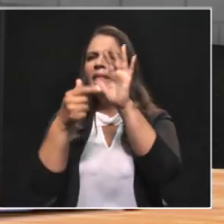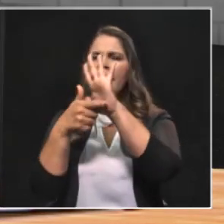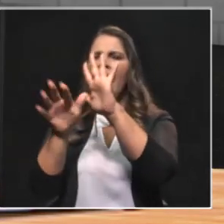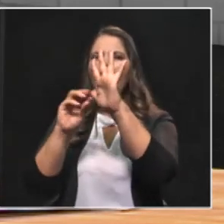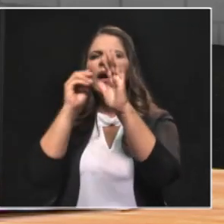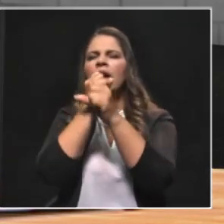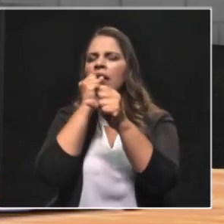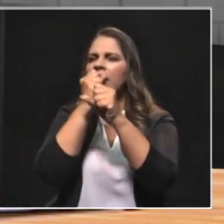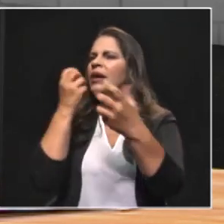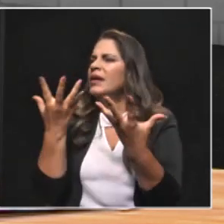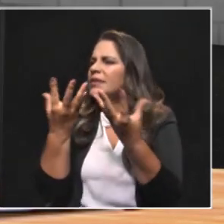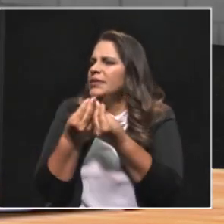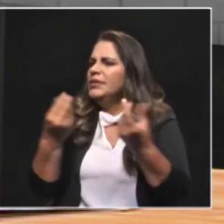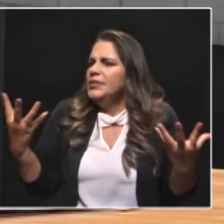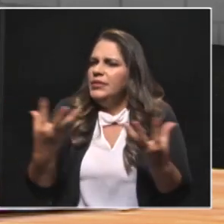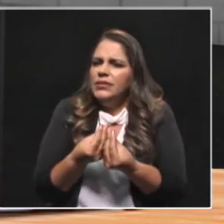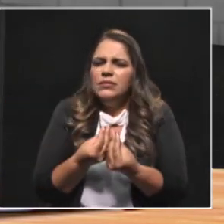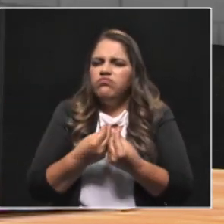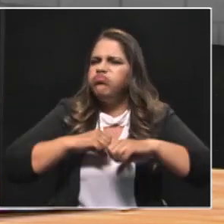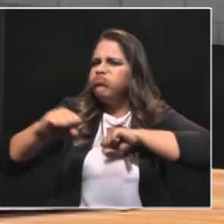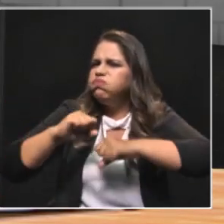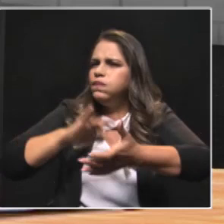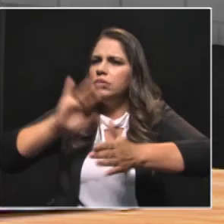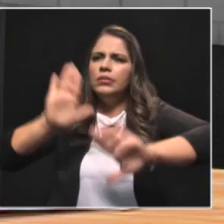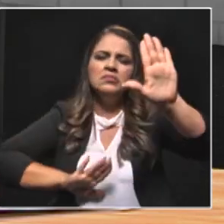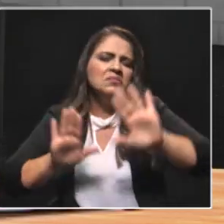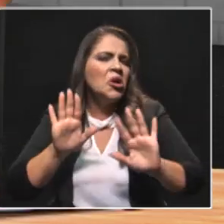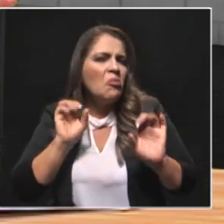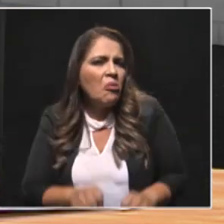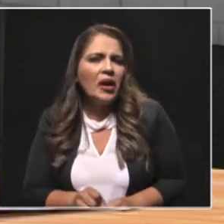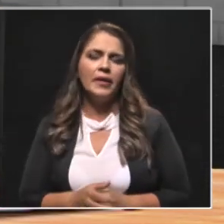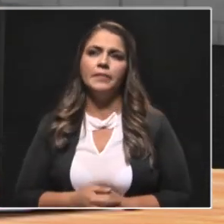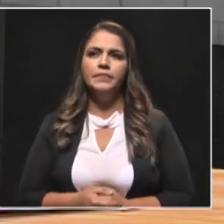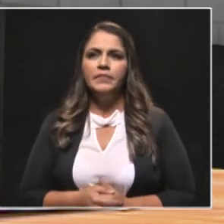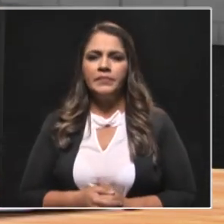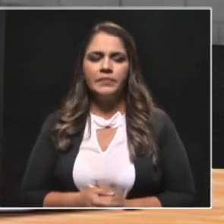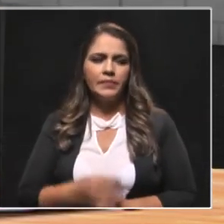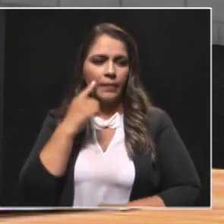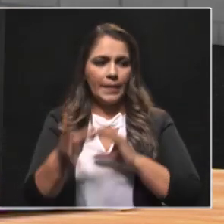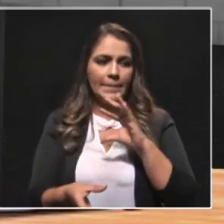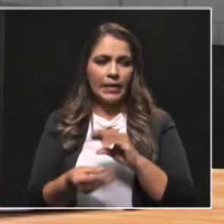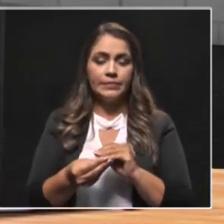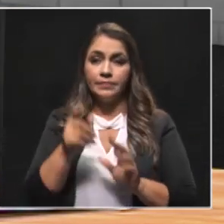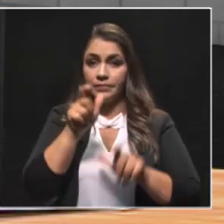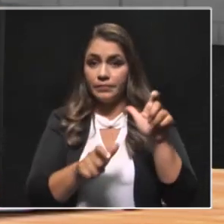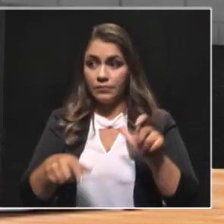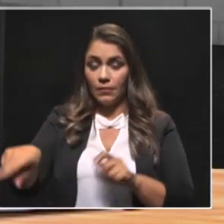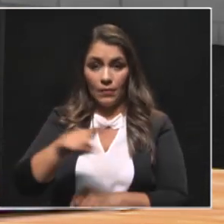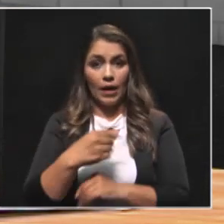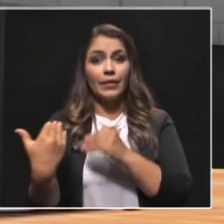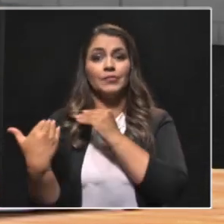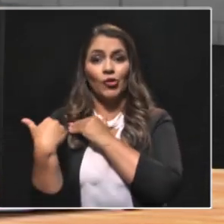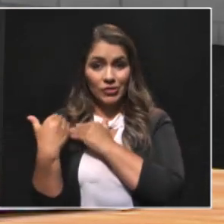más tranquilos con respecto a las candidaturas que se presenten, pero sobre todo decirle a la ciudadanía que tiene un